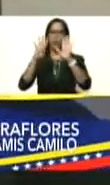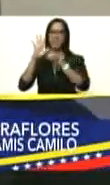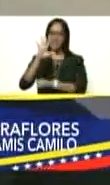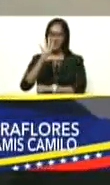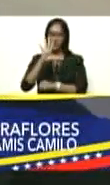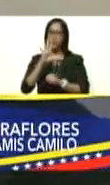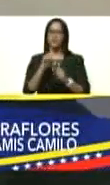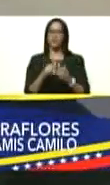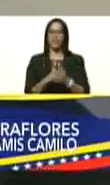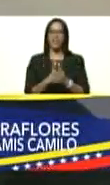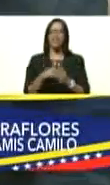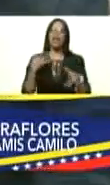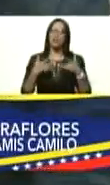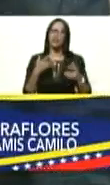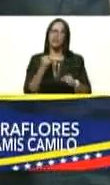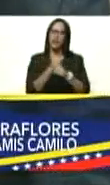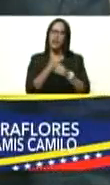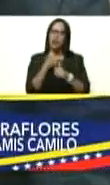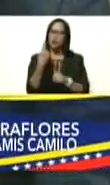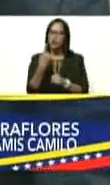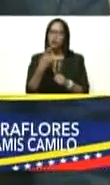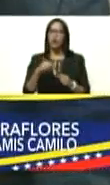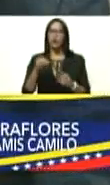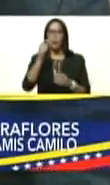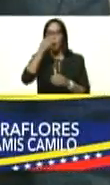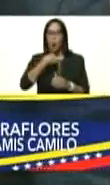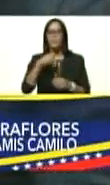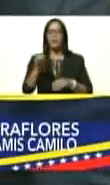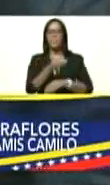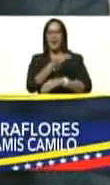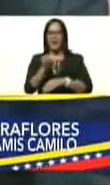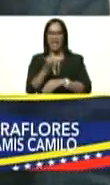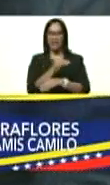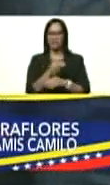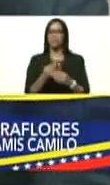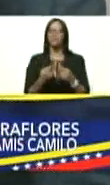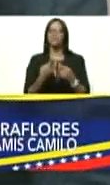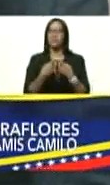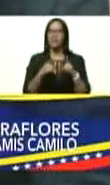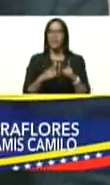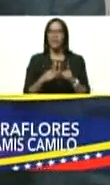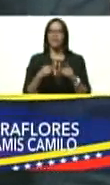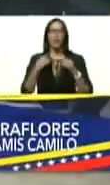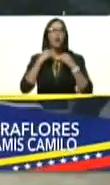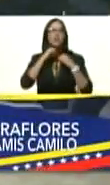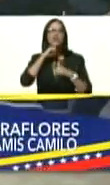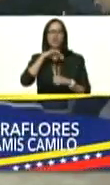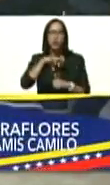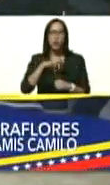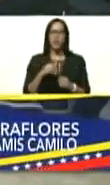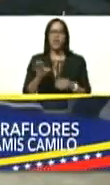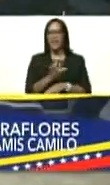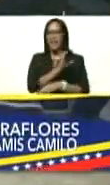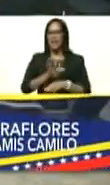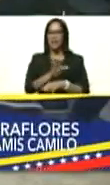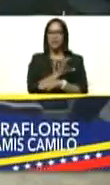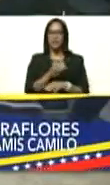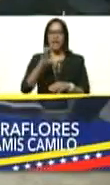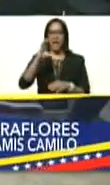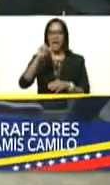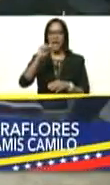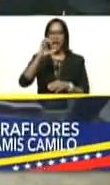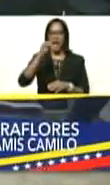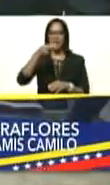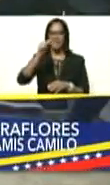en solitario con el álbum El Hombre Merengue. Entre sus grandes éxitos en solitario se encuentran canciones como Cachamba,